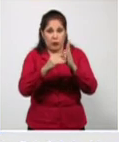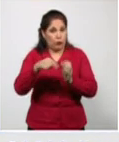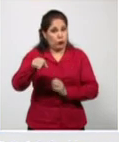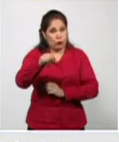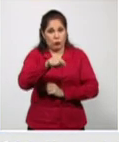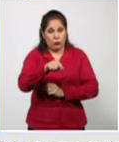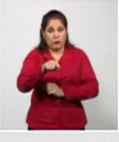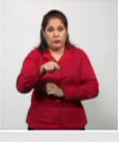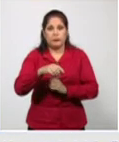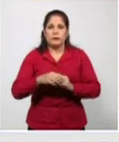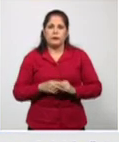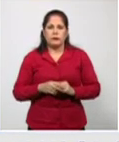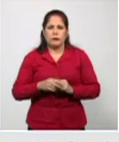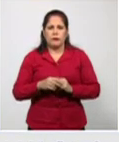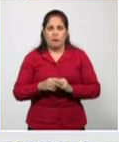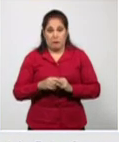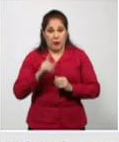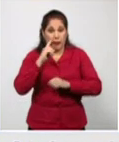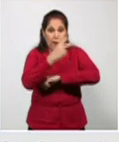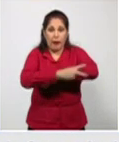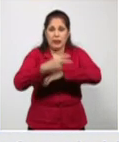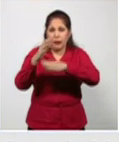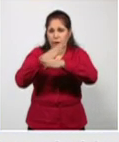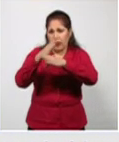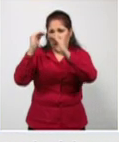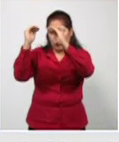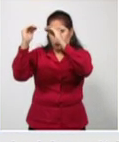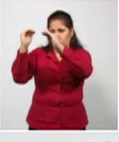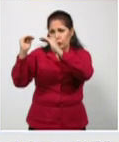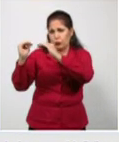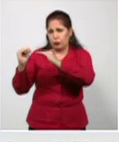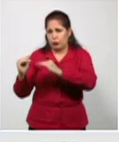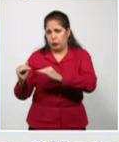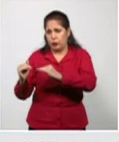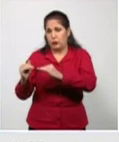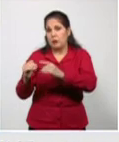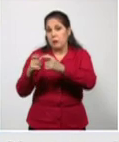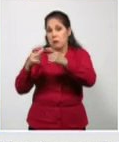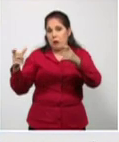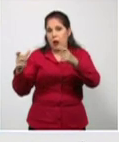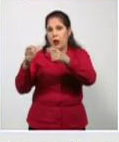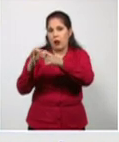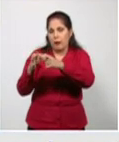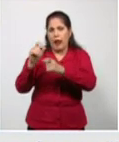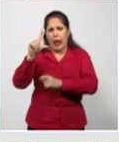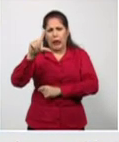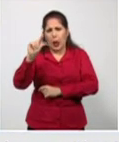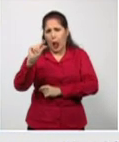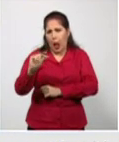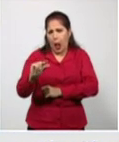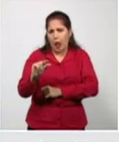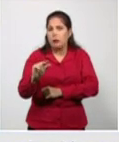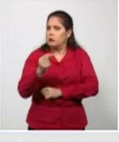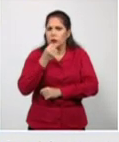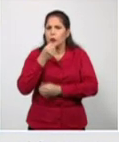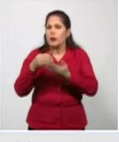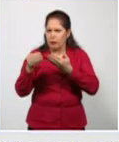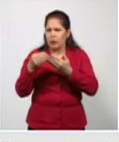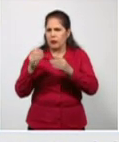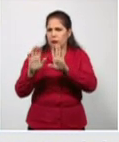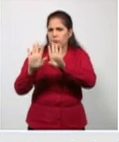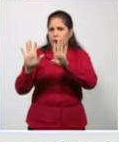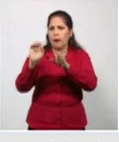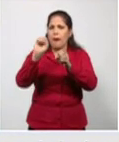los países que aparecen ahí en la relación y que por el tamaño de la letra tal vez tienen más de 1